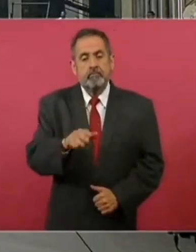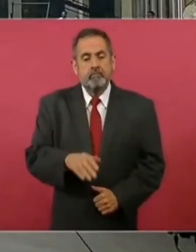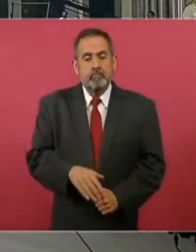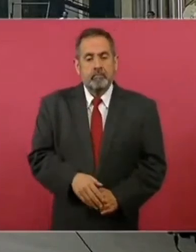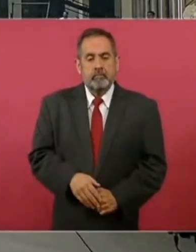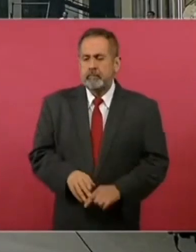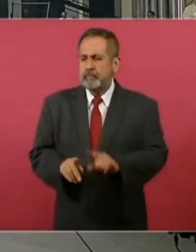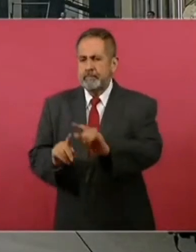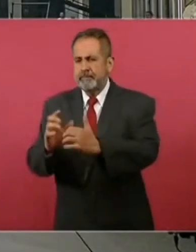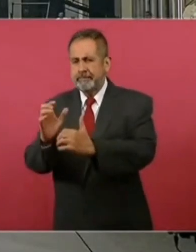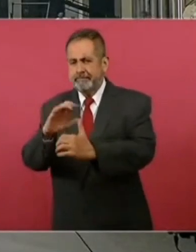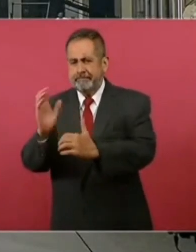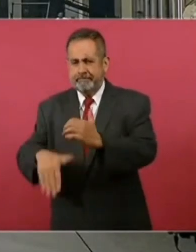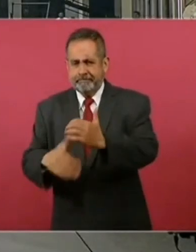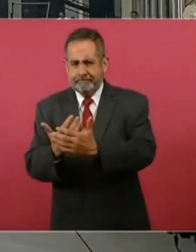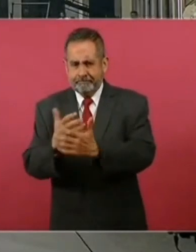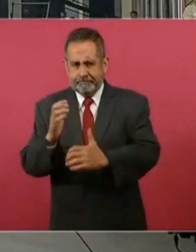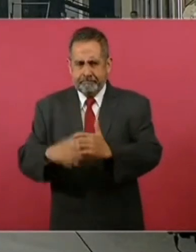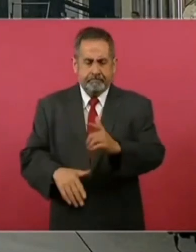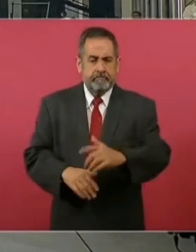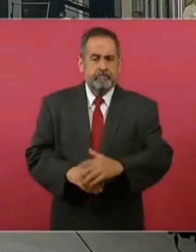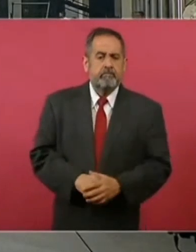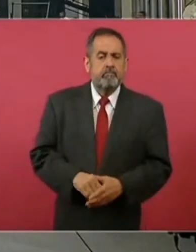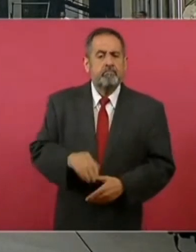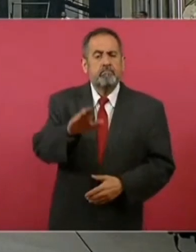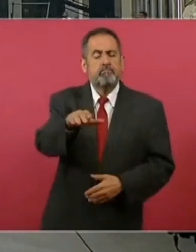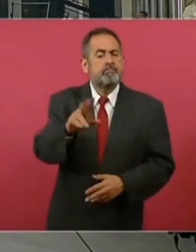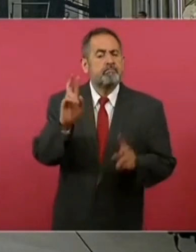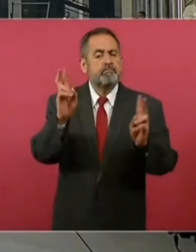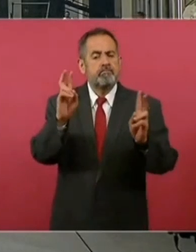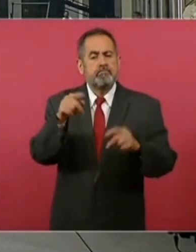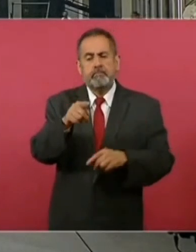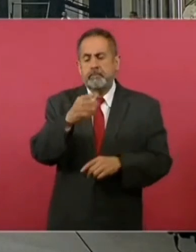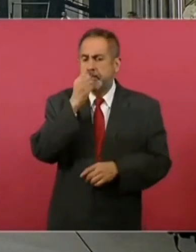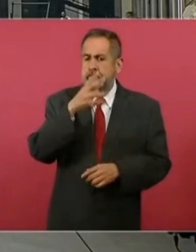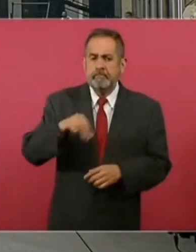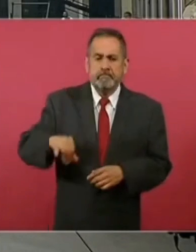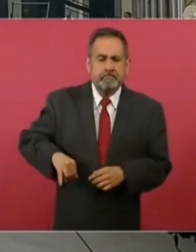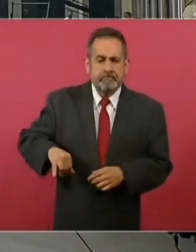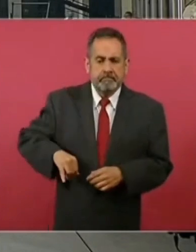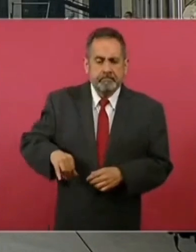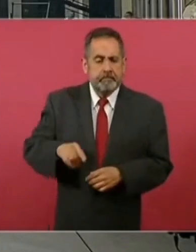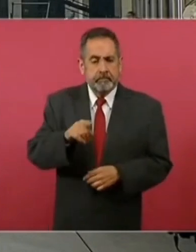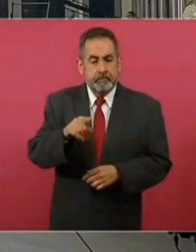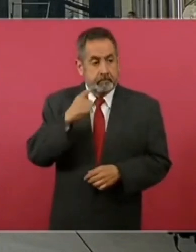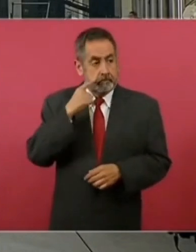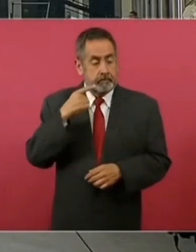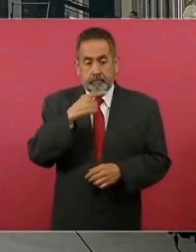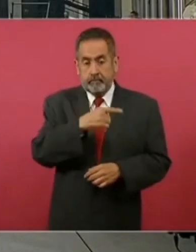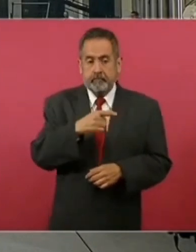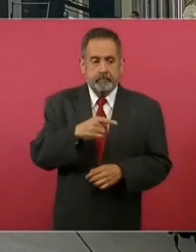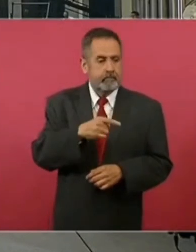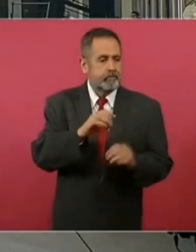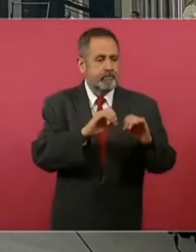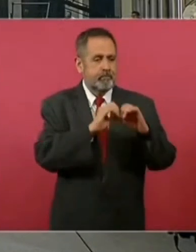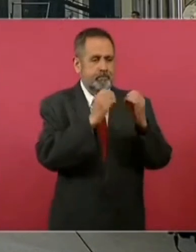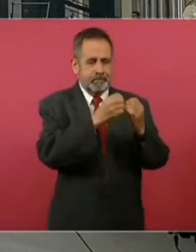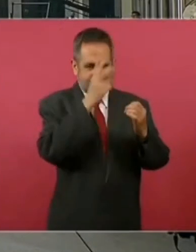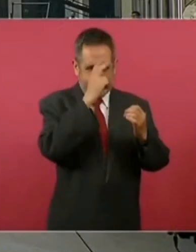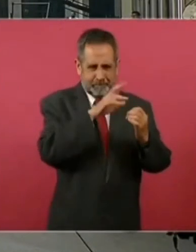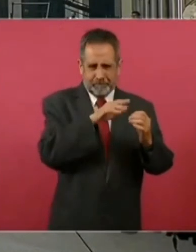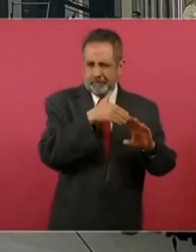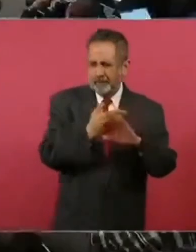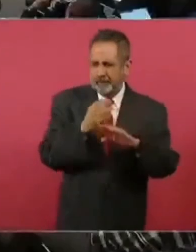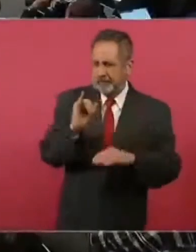presidente. Ya vamos a terminar. Este tema, presidente, es muy interesante porque además la Organización Mexicanos contra la Corrupción e